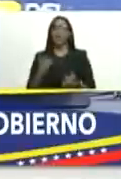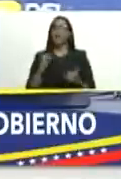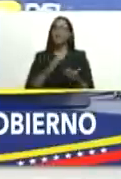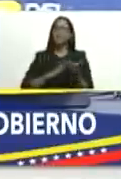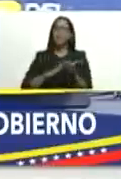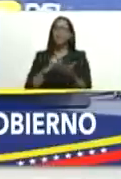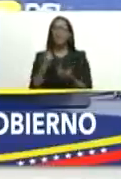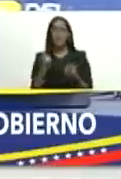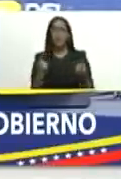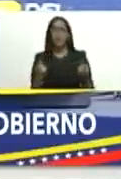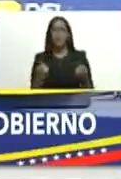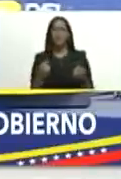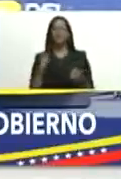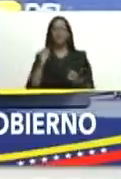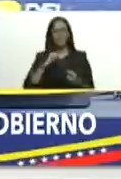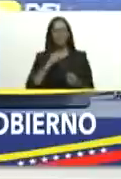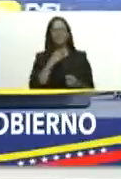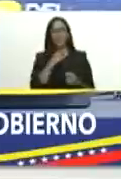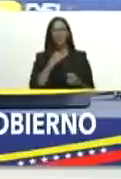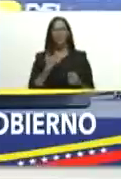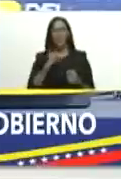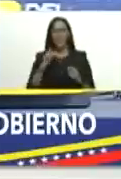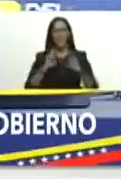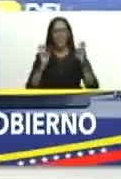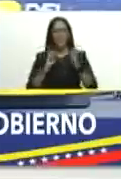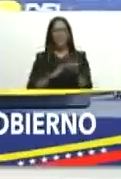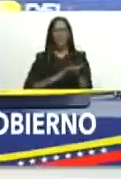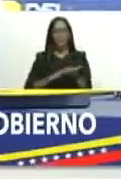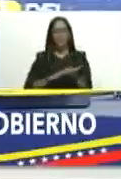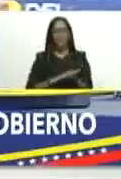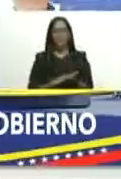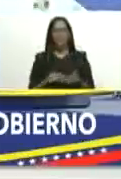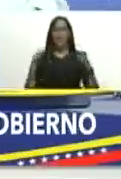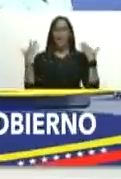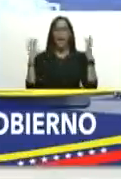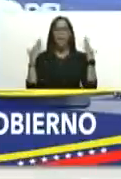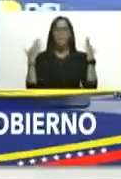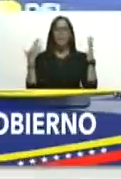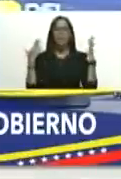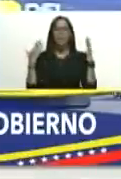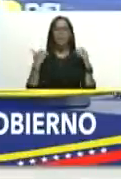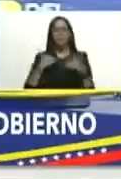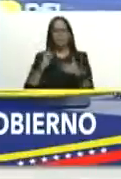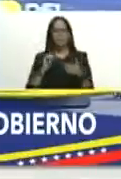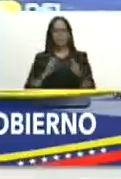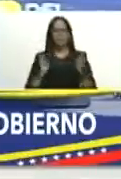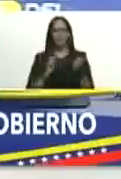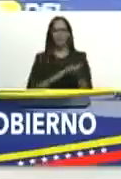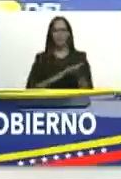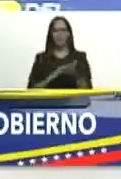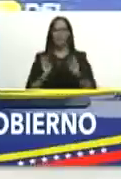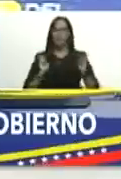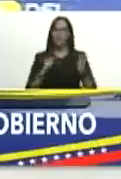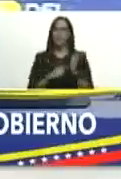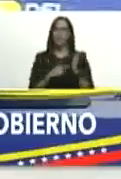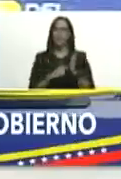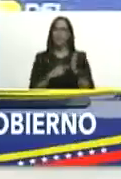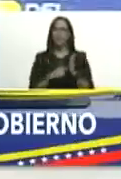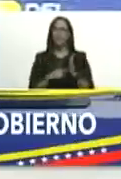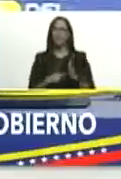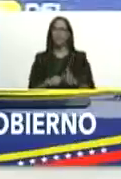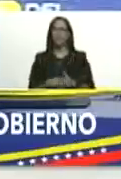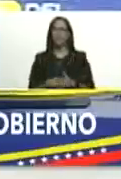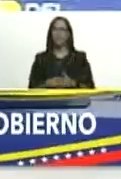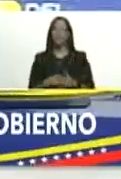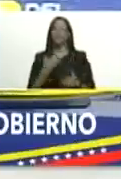resolver? Nos gusta que haya asuntos que resolver. Aplaudimos que haya asuntos que resolver y temas pendientes. Y le